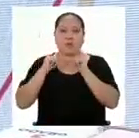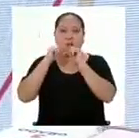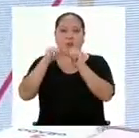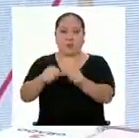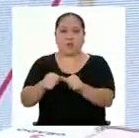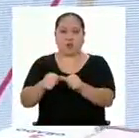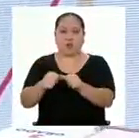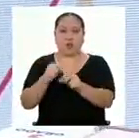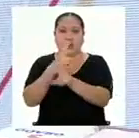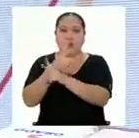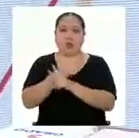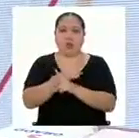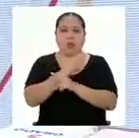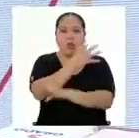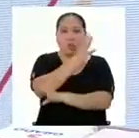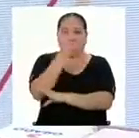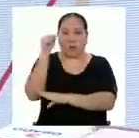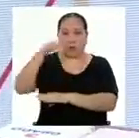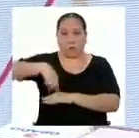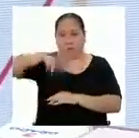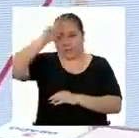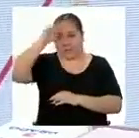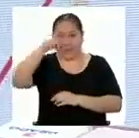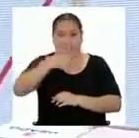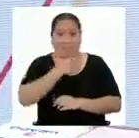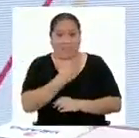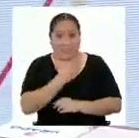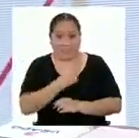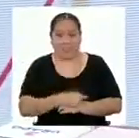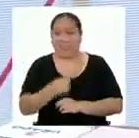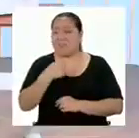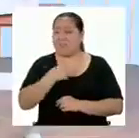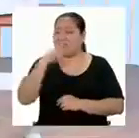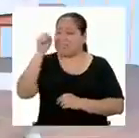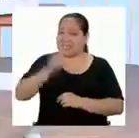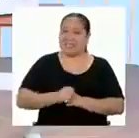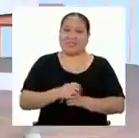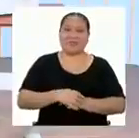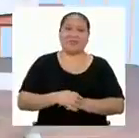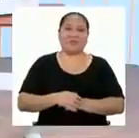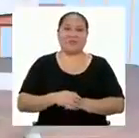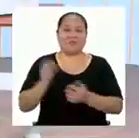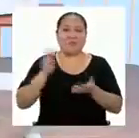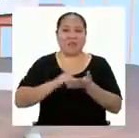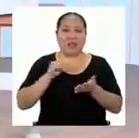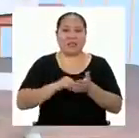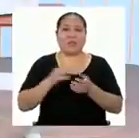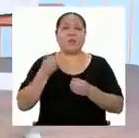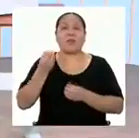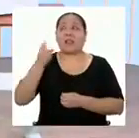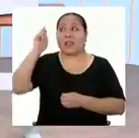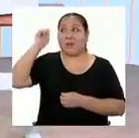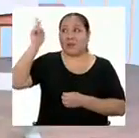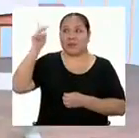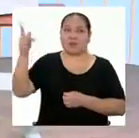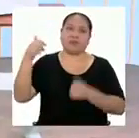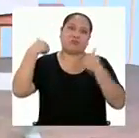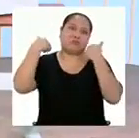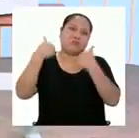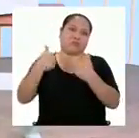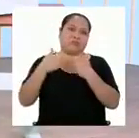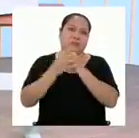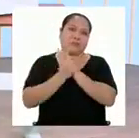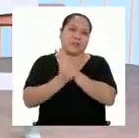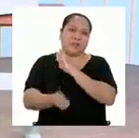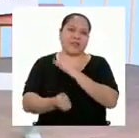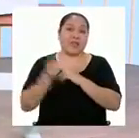los bosques en el Perú. ¿Les gustaron los textos? ¡A mí sí! Sobre todo porque la profesora es una trome y